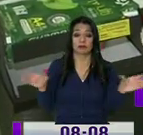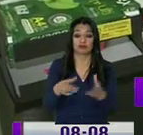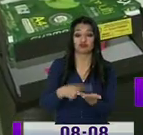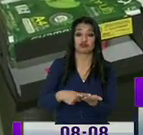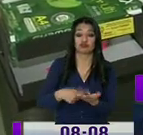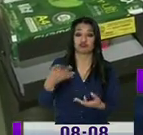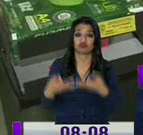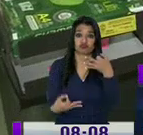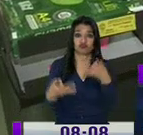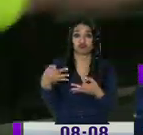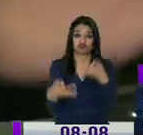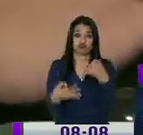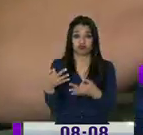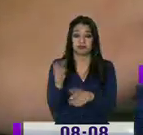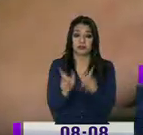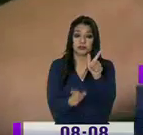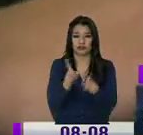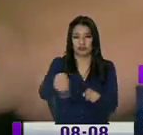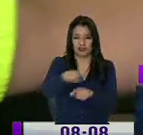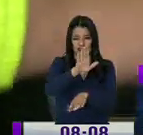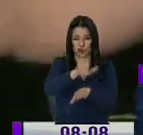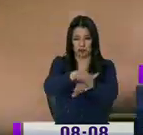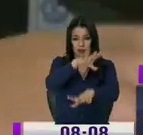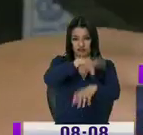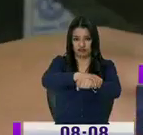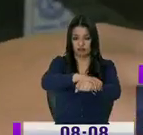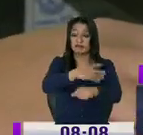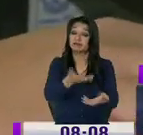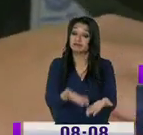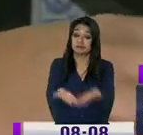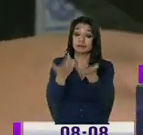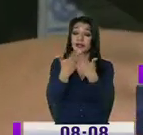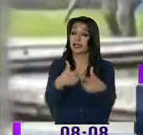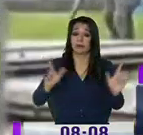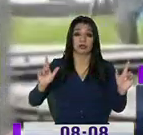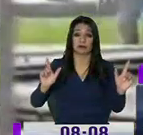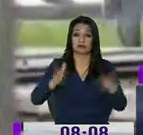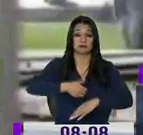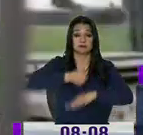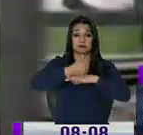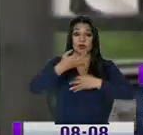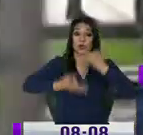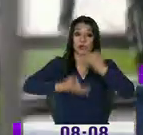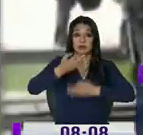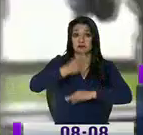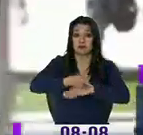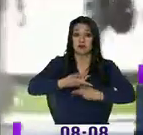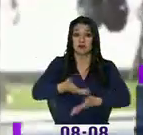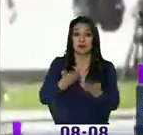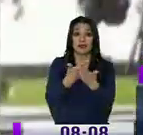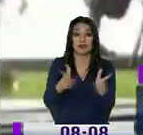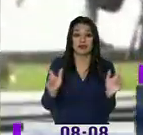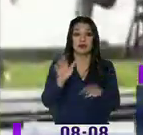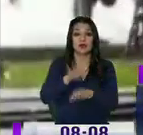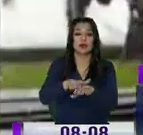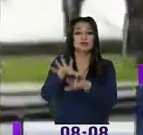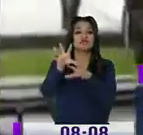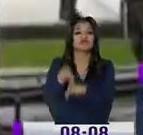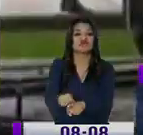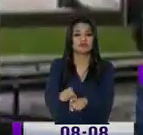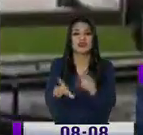flagrancia desarrollada a los detenidos, el tribunal dictaminó libertad para todos en virtud de una detención ilegal por haber